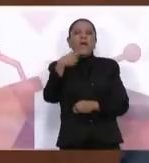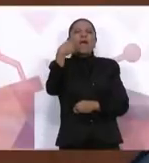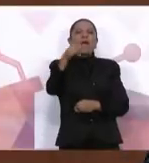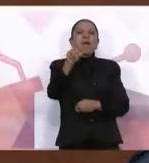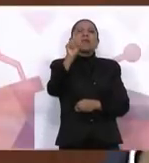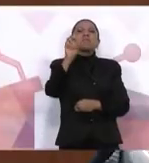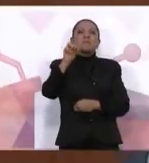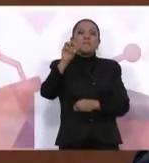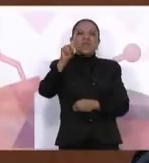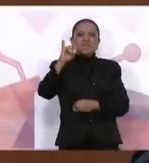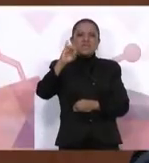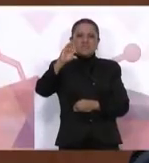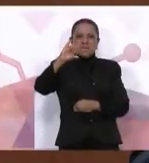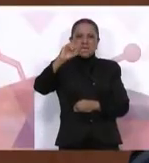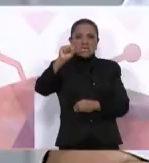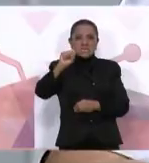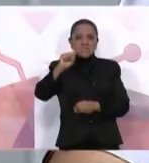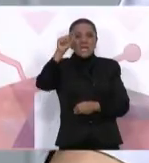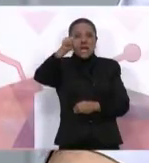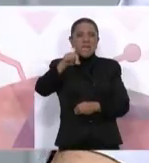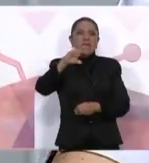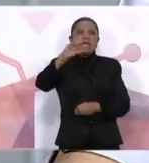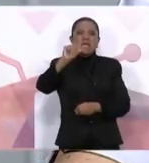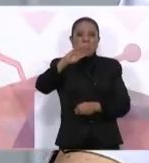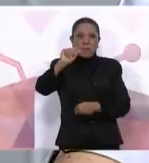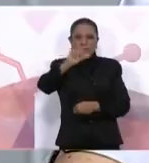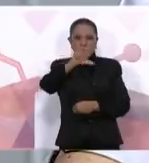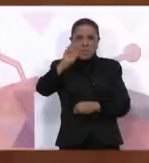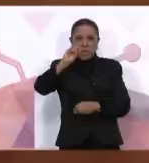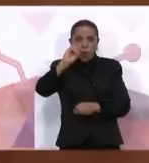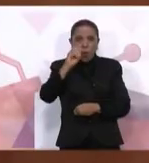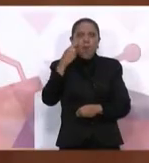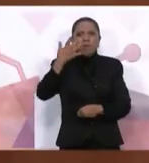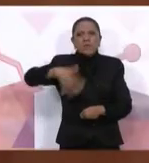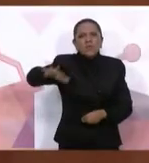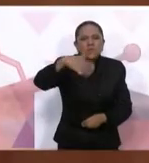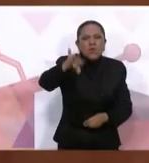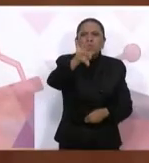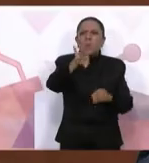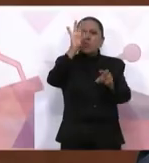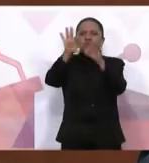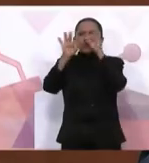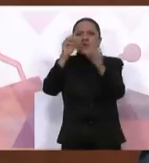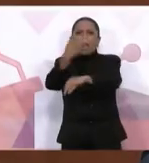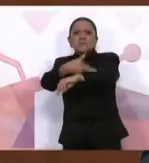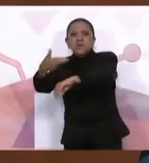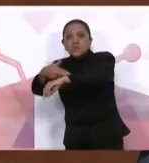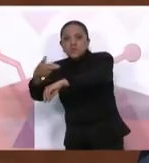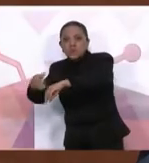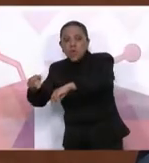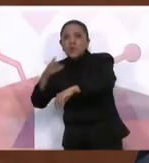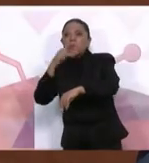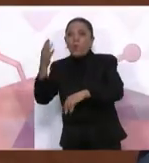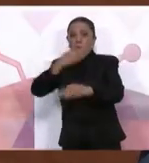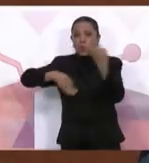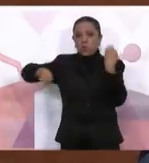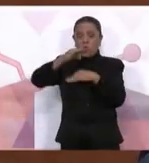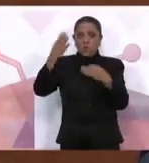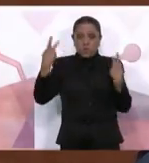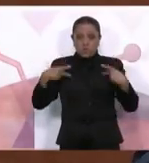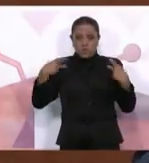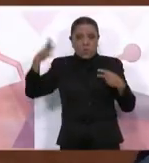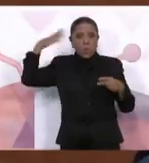sin renunciar a lo que estamos haciendo y busquemos y pongamos a los morelenses salvemos a nosotros que somos quienes realmente